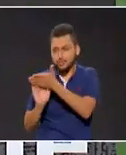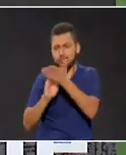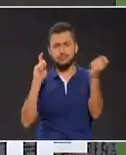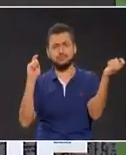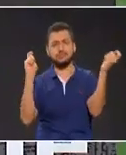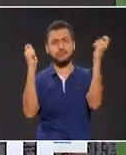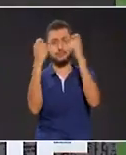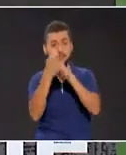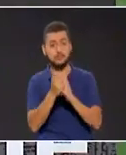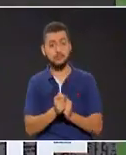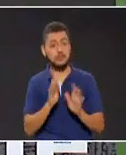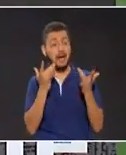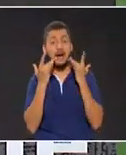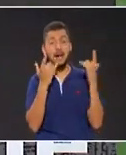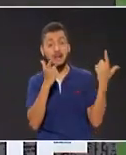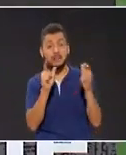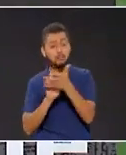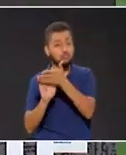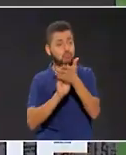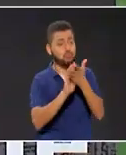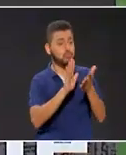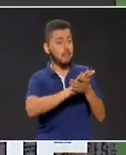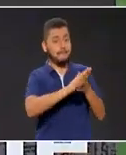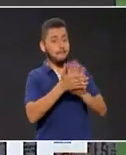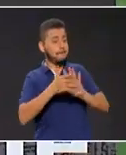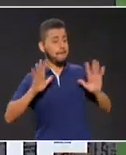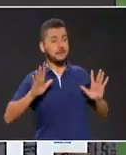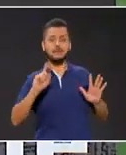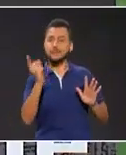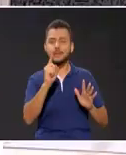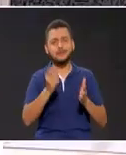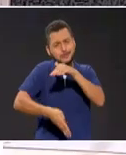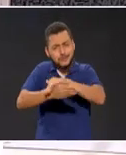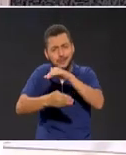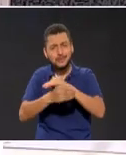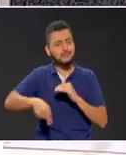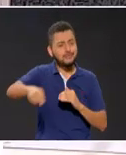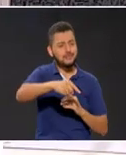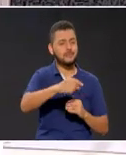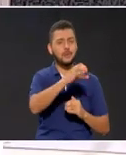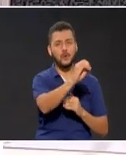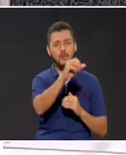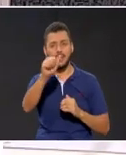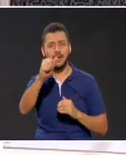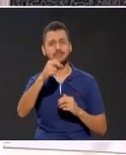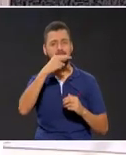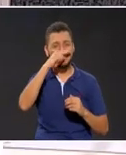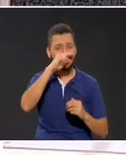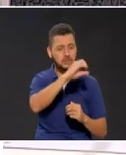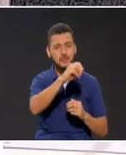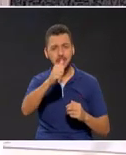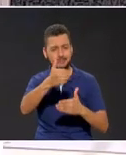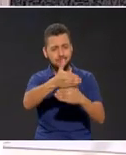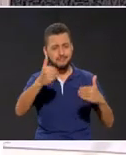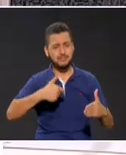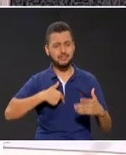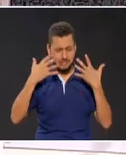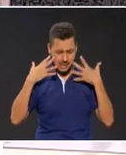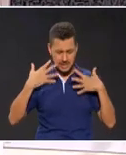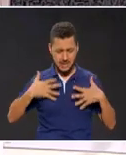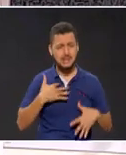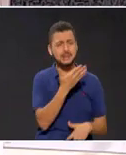mayor. ¿Cómo romper entonces esa tendencia? Yo creo que hay que hacer un trabajo de prevención integral desde los